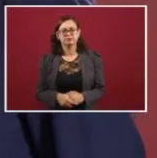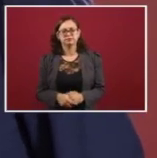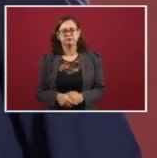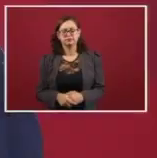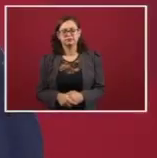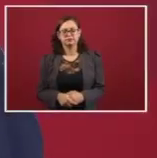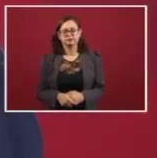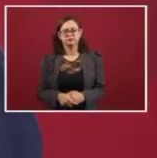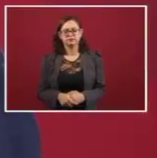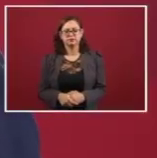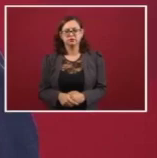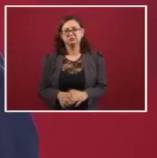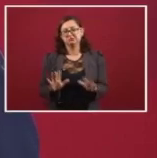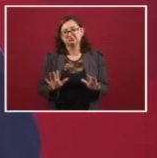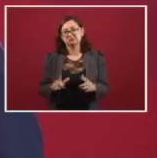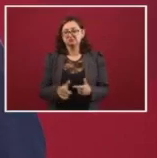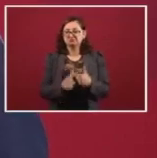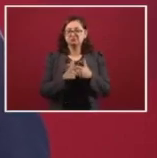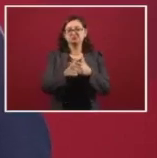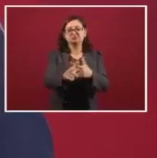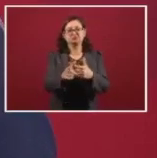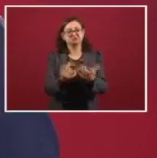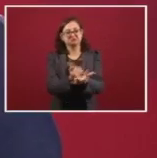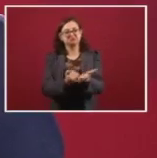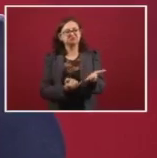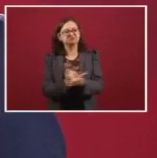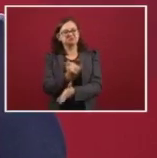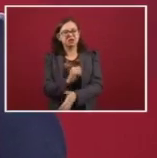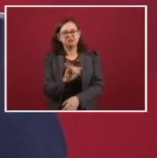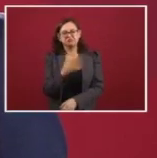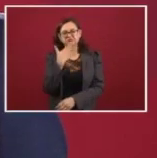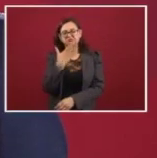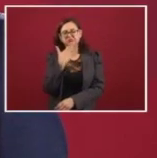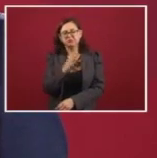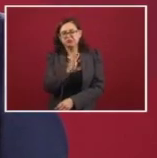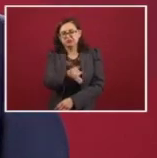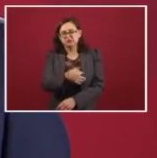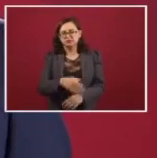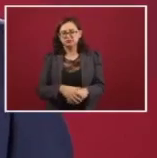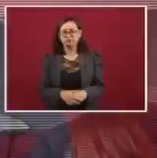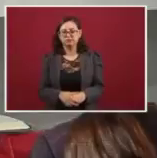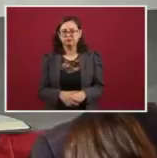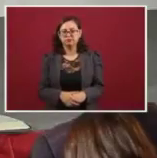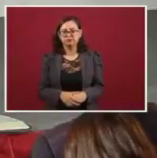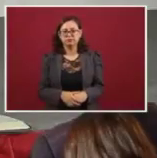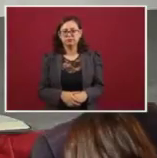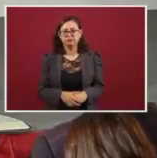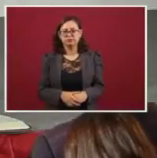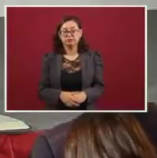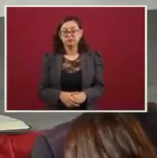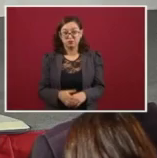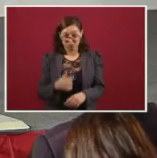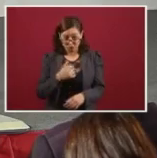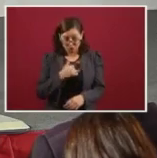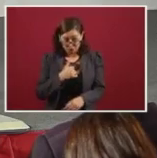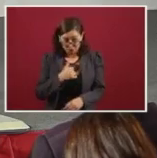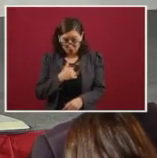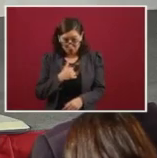Pero decidió quedarse con el avión. Yo no iba a subirme a un avión